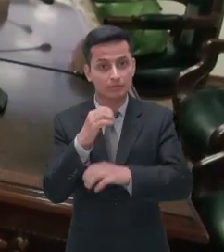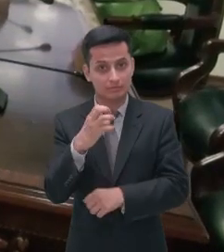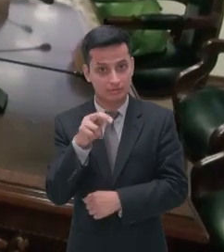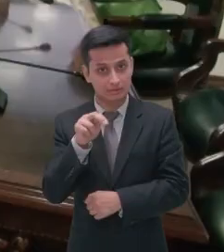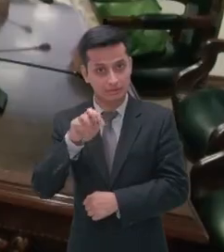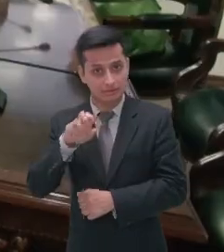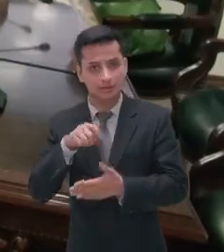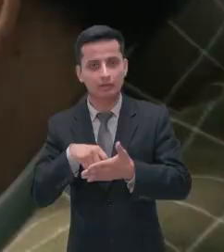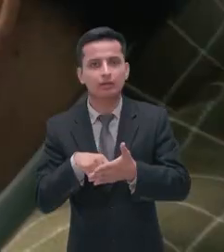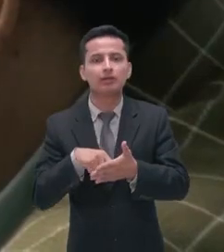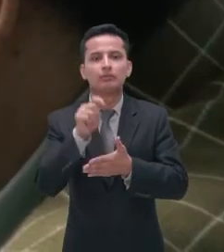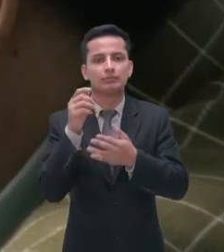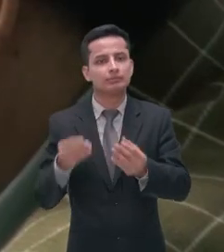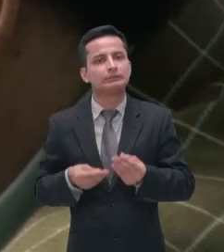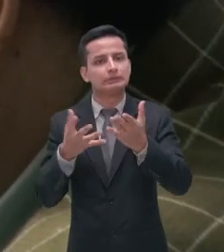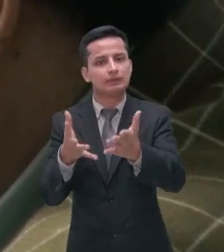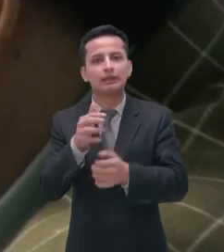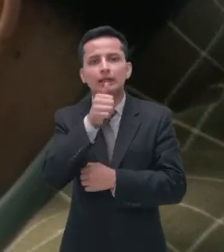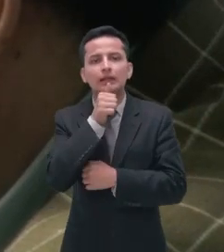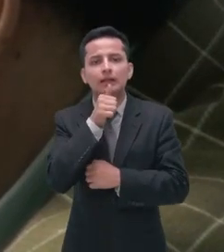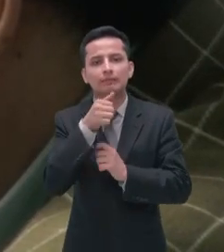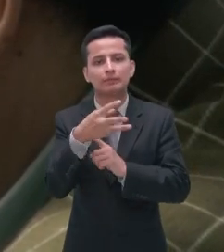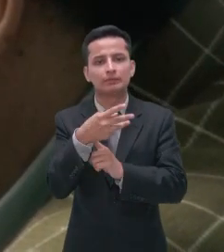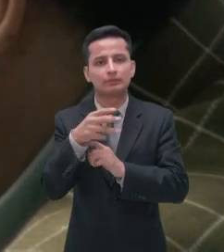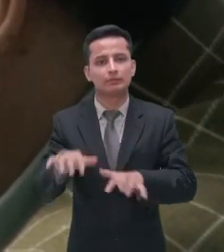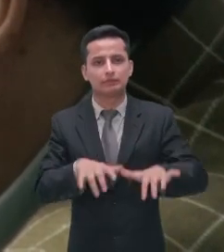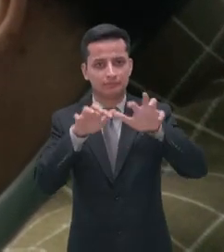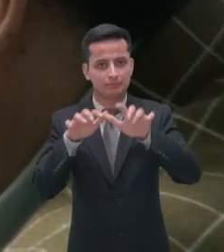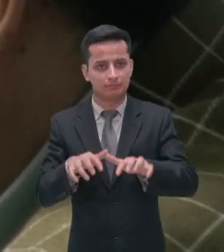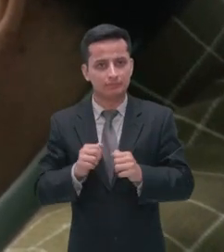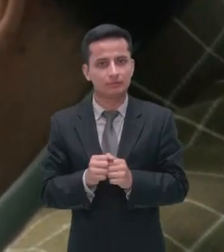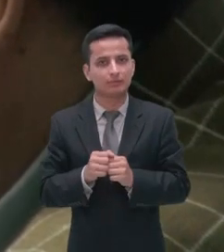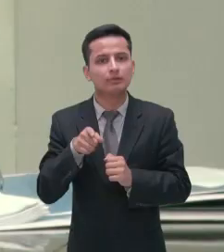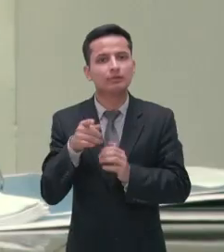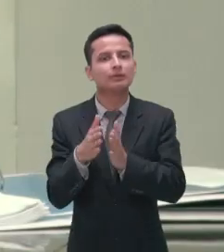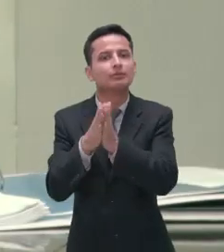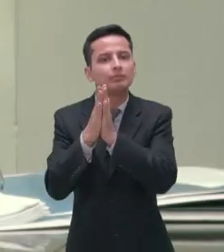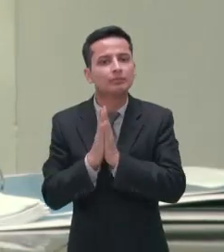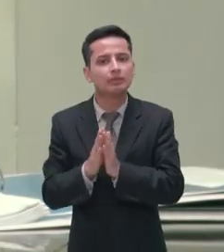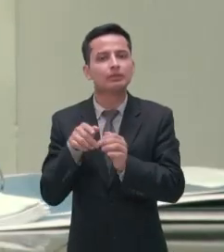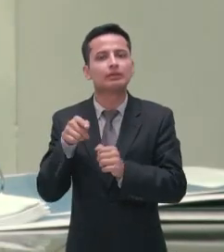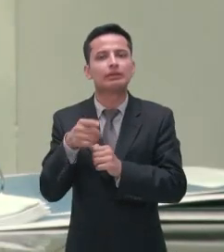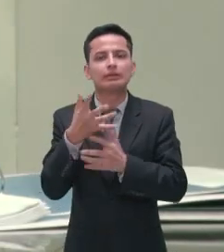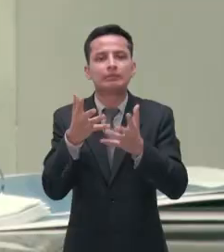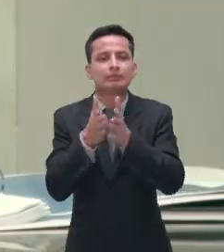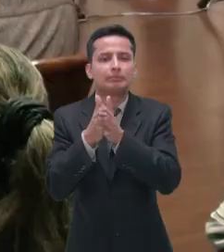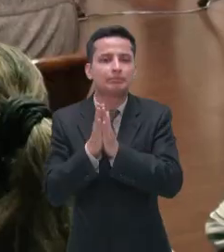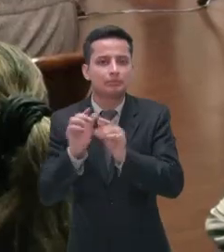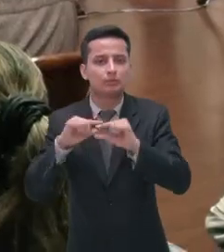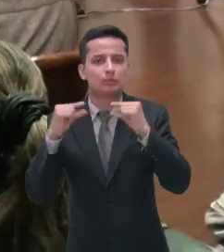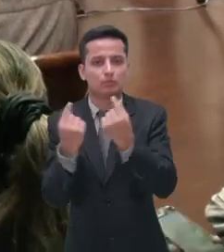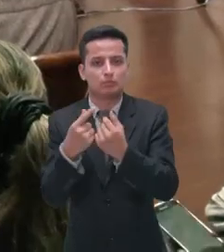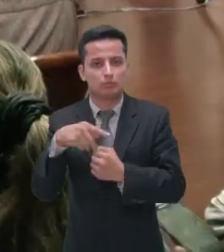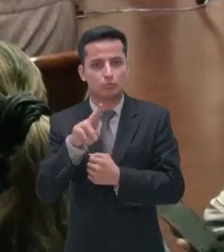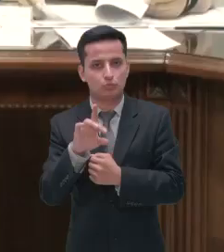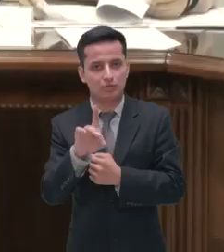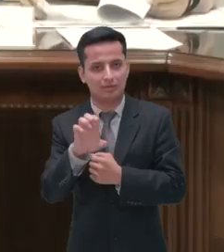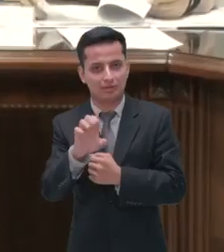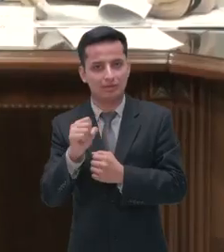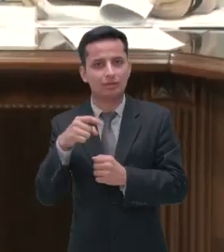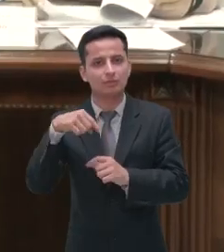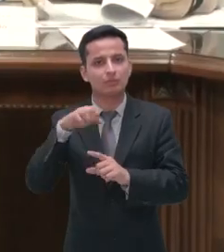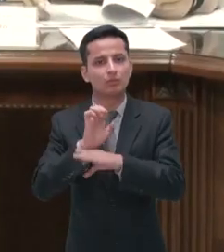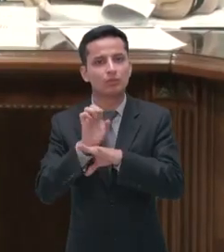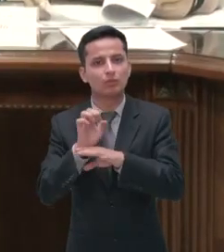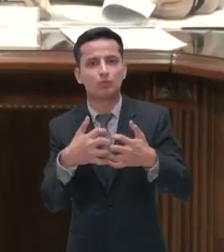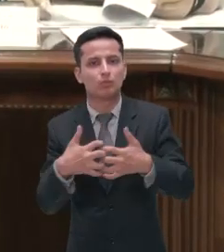del CNE aprobaron entregar la clave de acceso al sistema informático del solicitante de reconocimiento Movimiento Puede, Patria Unida